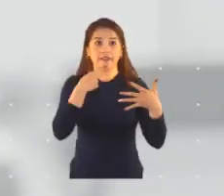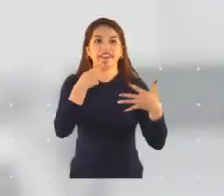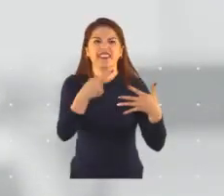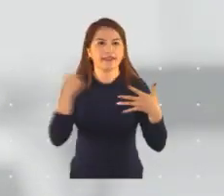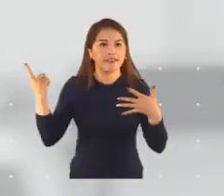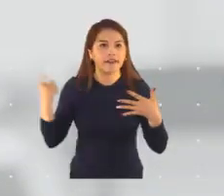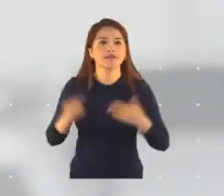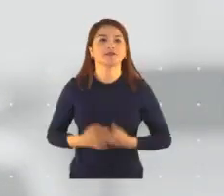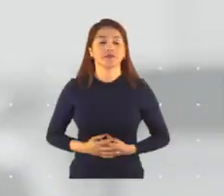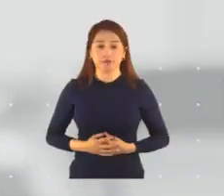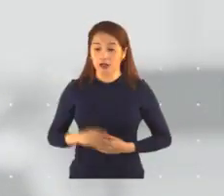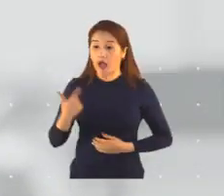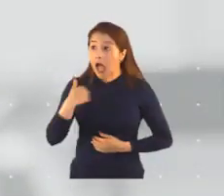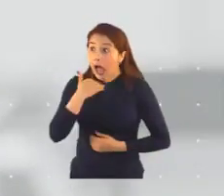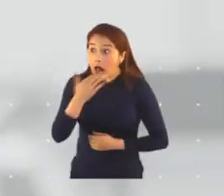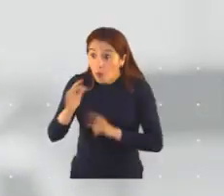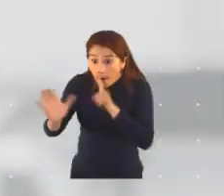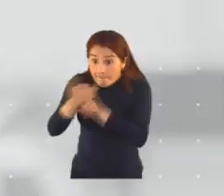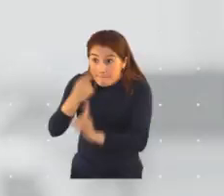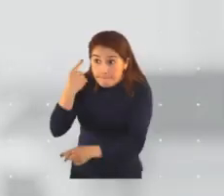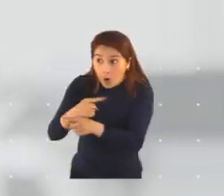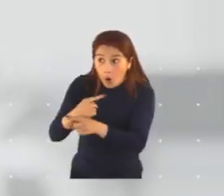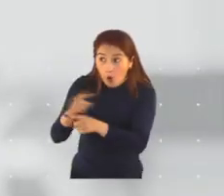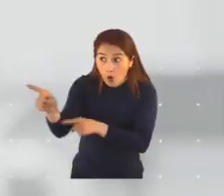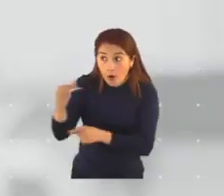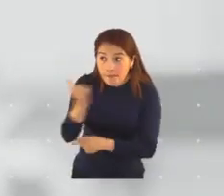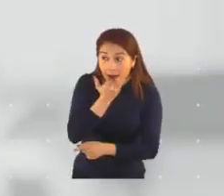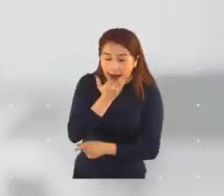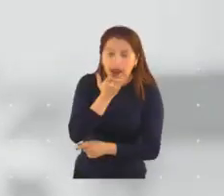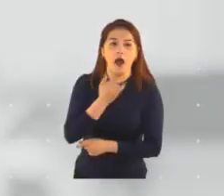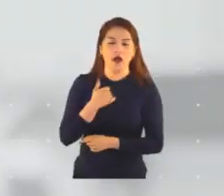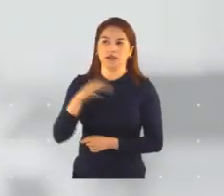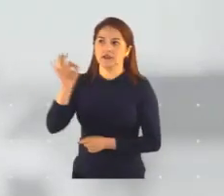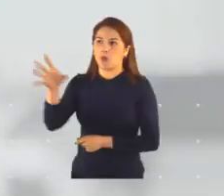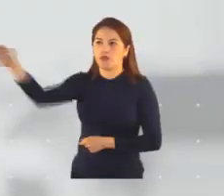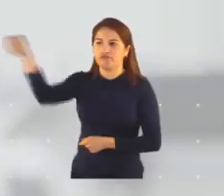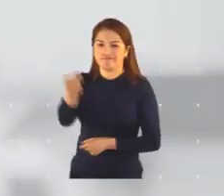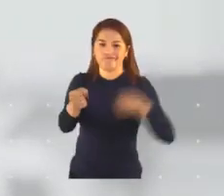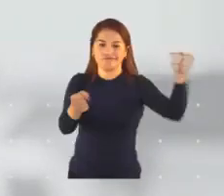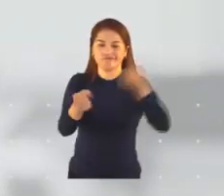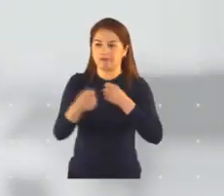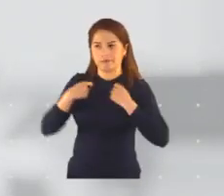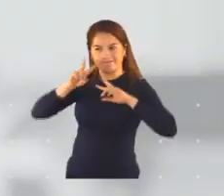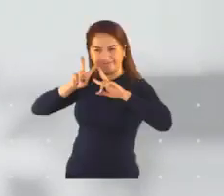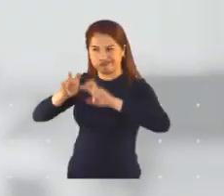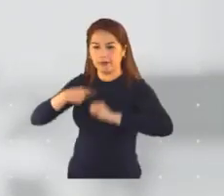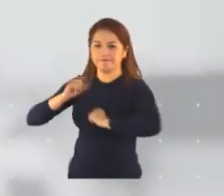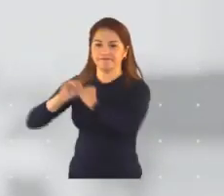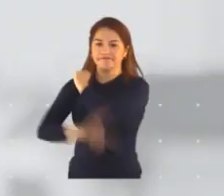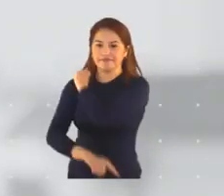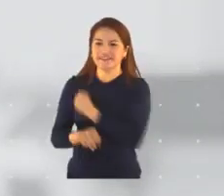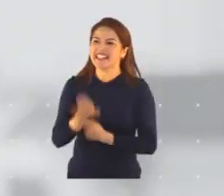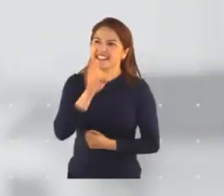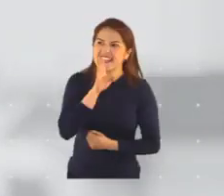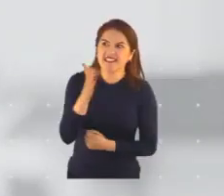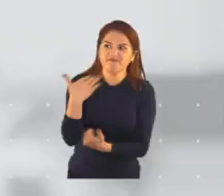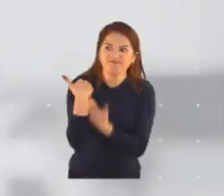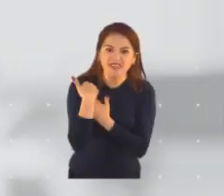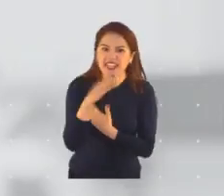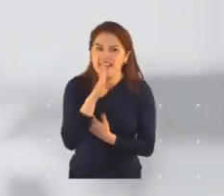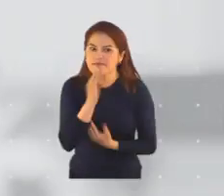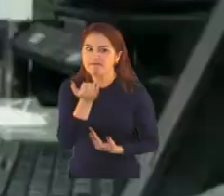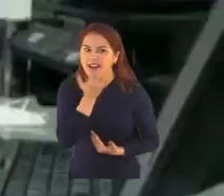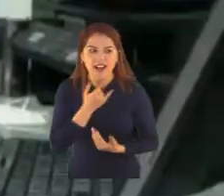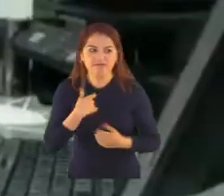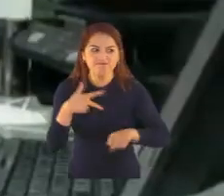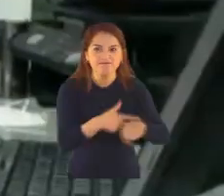las medidas disciplinarias y se pondrá en conocimiento de la autoridad penal competente a fin de que se investigue y se sancione a los presuntos responsables de los